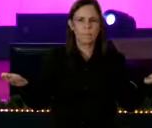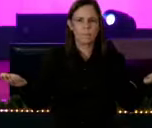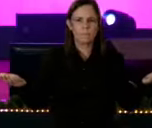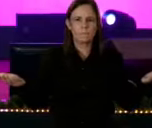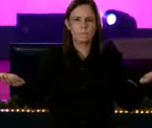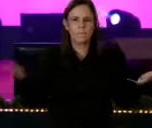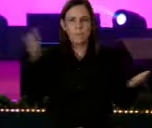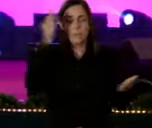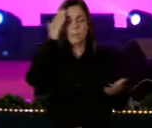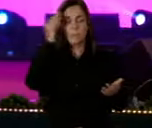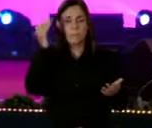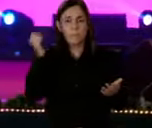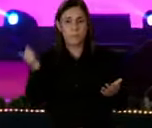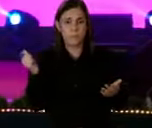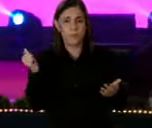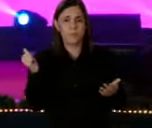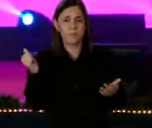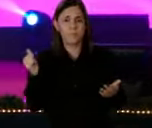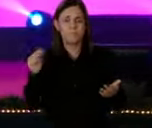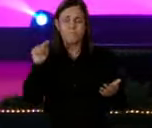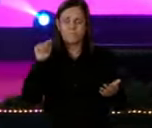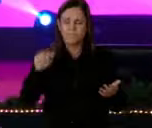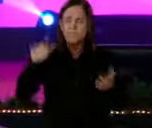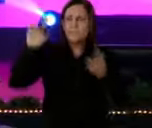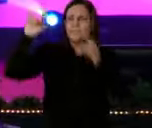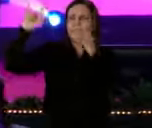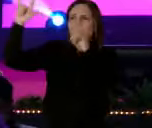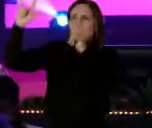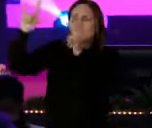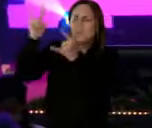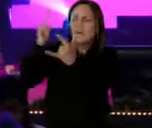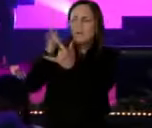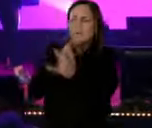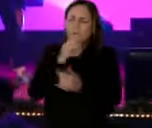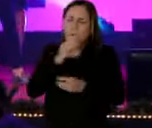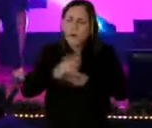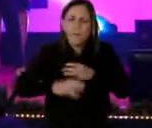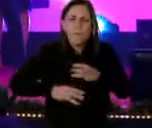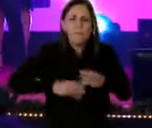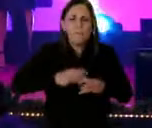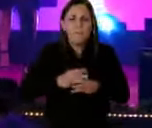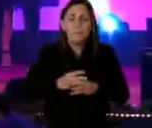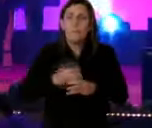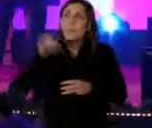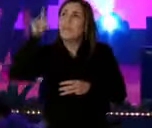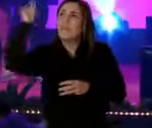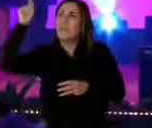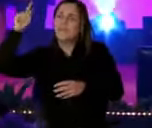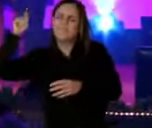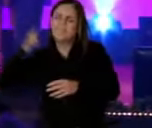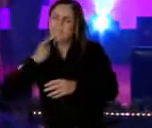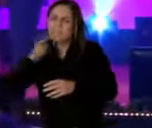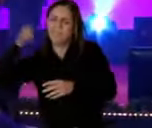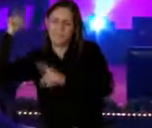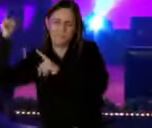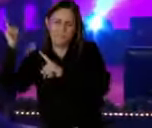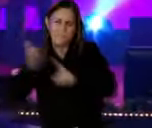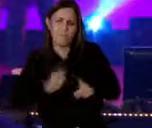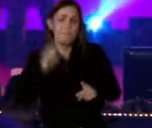Porque de tal manera amó Dios al mundo que envió su Hijo